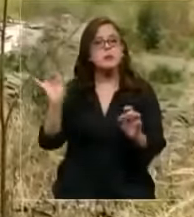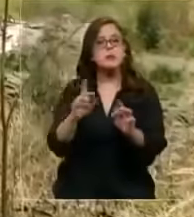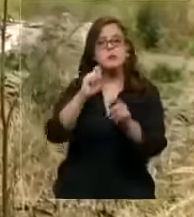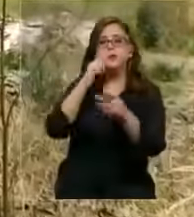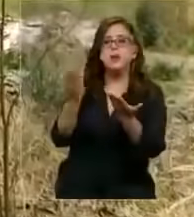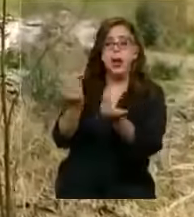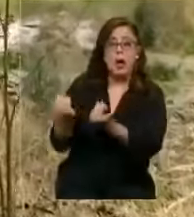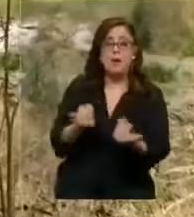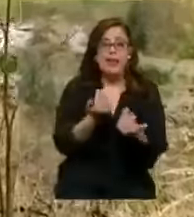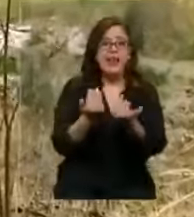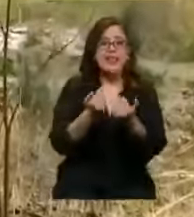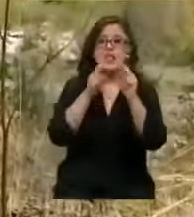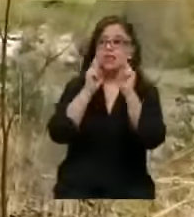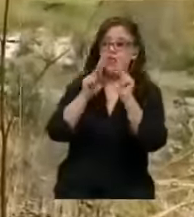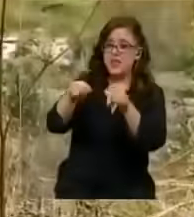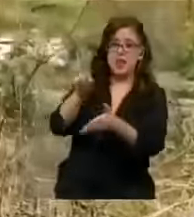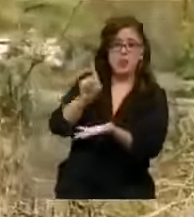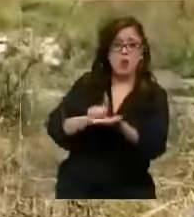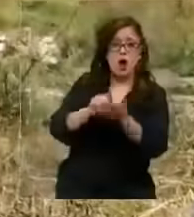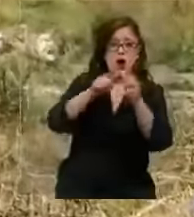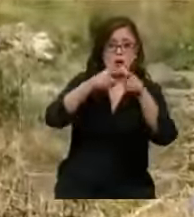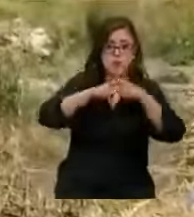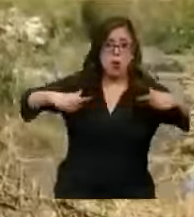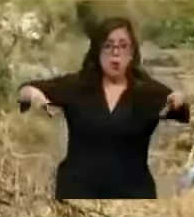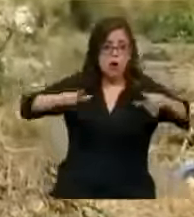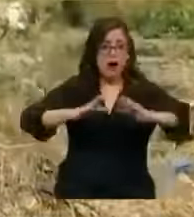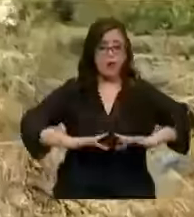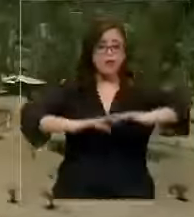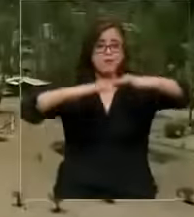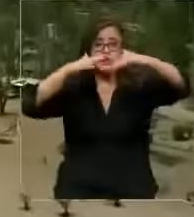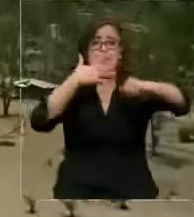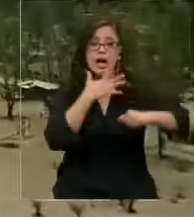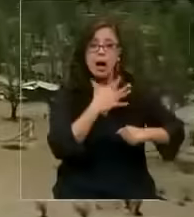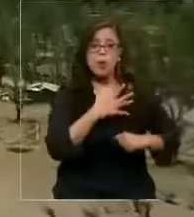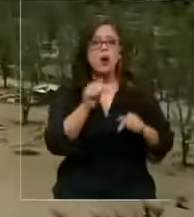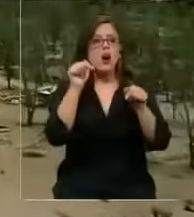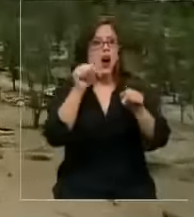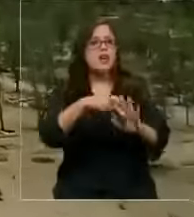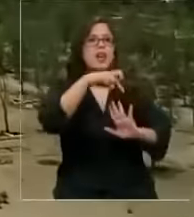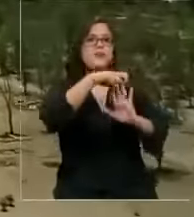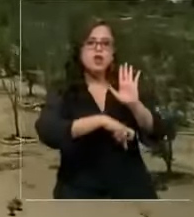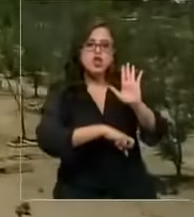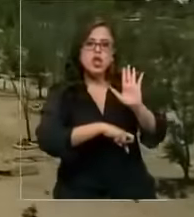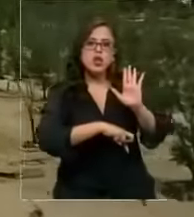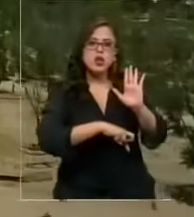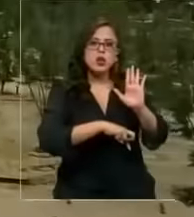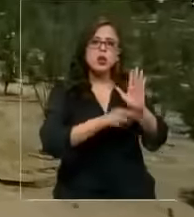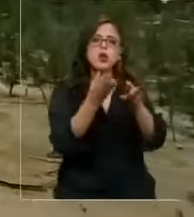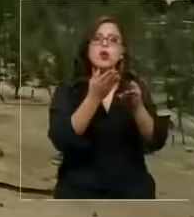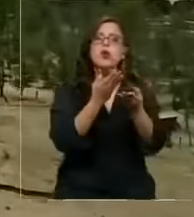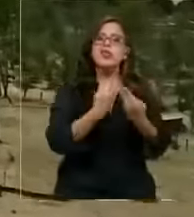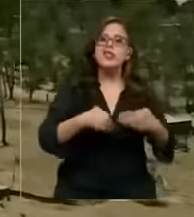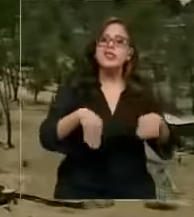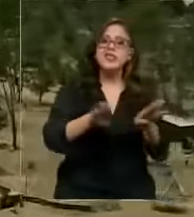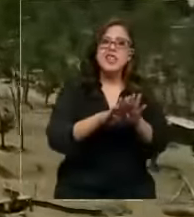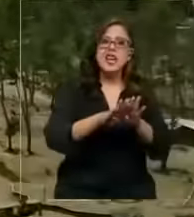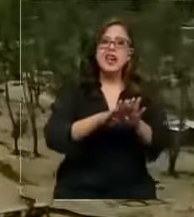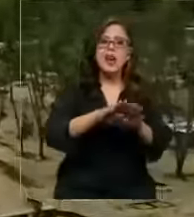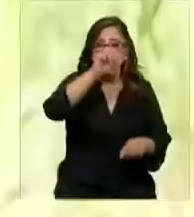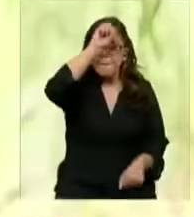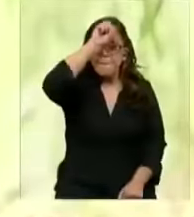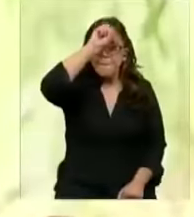las esperanzas de ver este lugar con agua. El proyecto llamado Explotación y Cierre Mina Victoria alertó a los